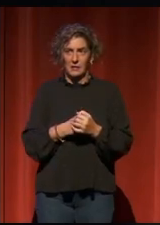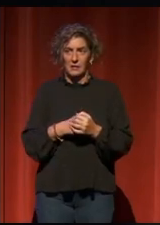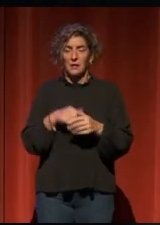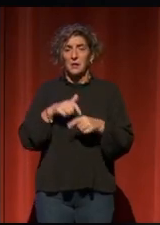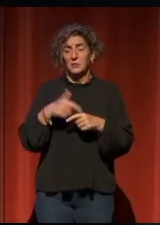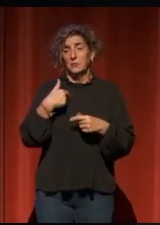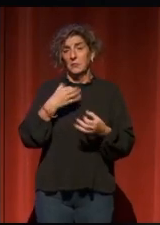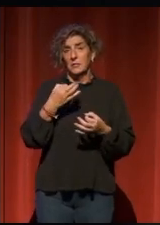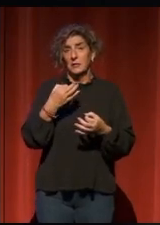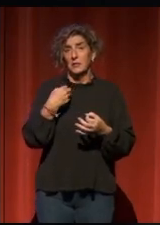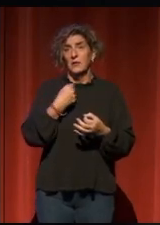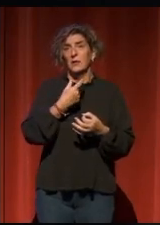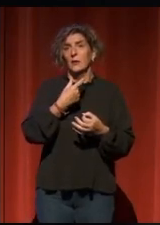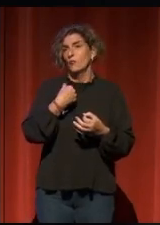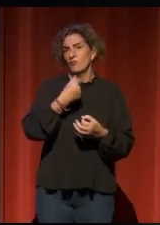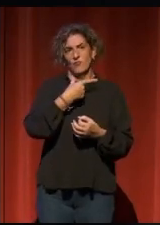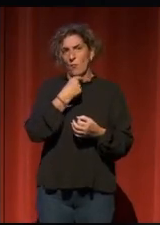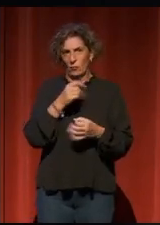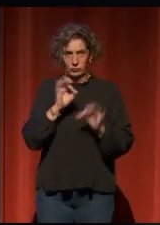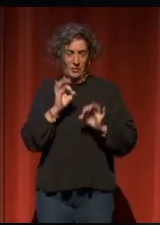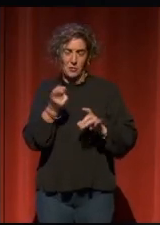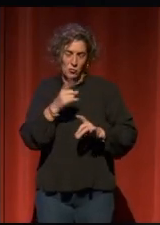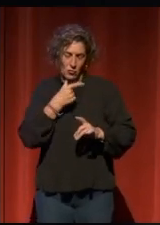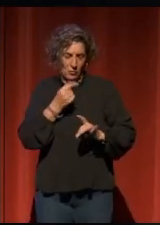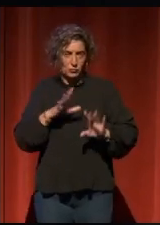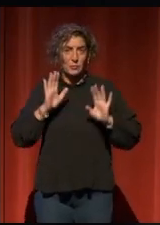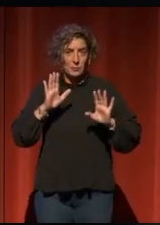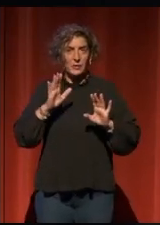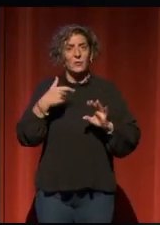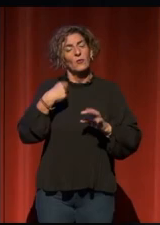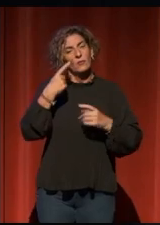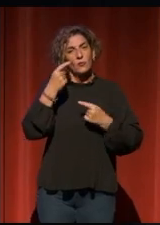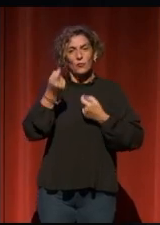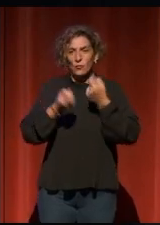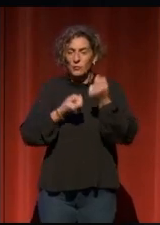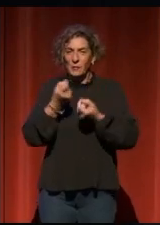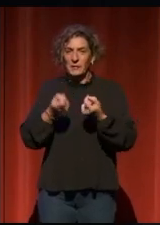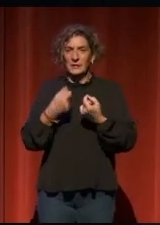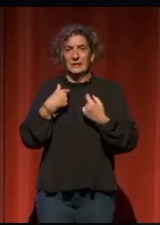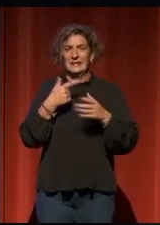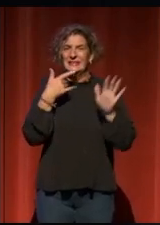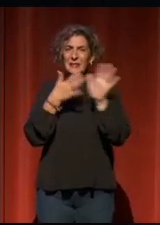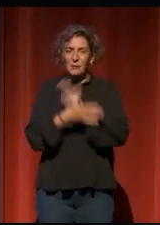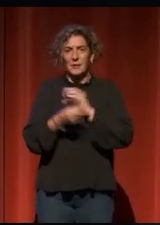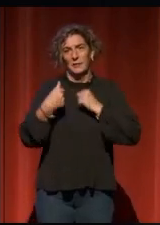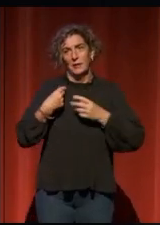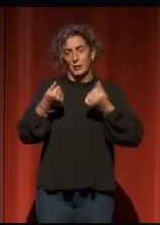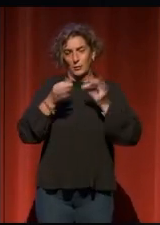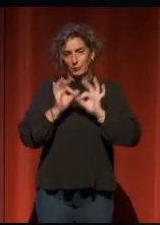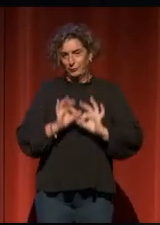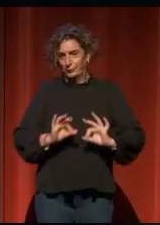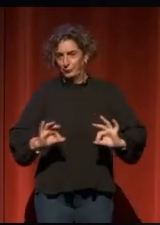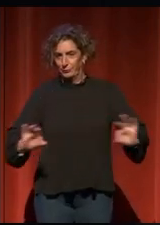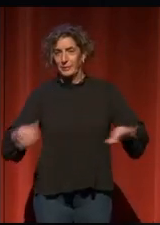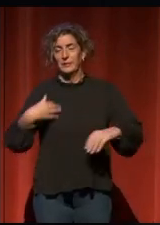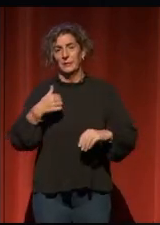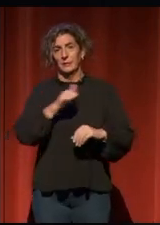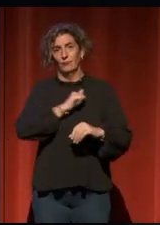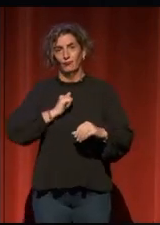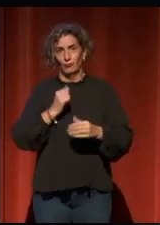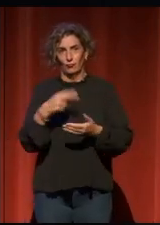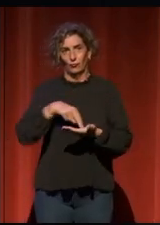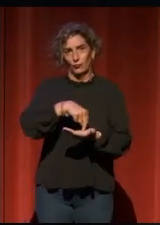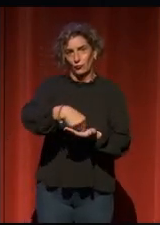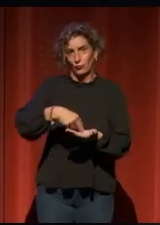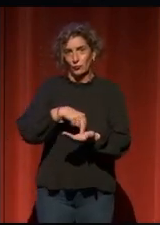particular, he de decirlo, ya que tiendo a la discreción y a la soledad desde que